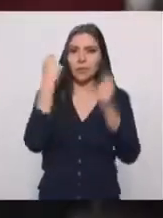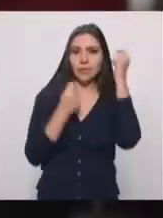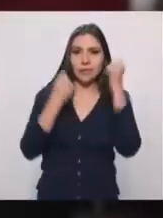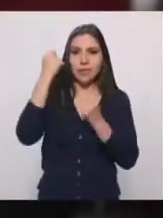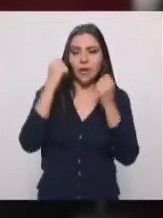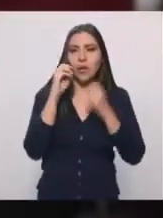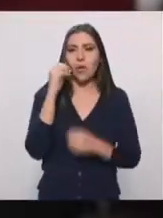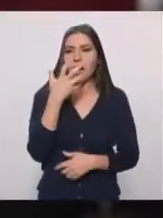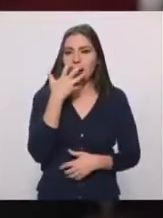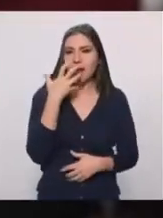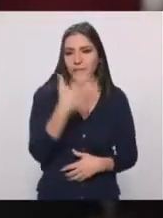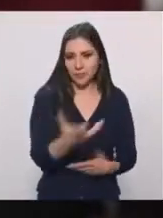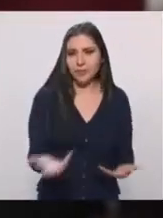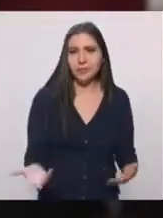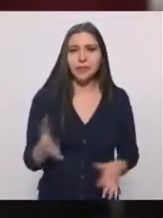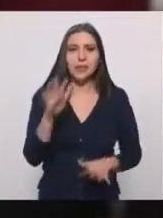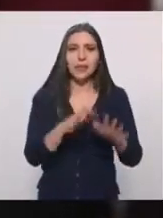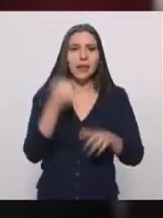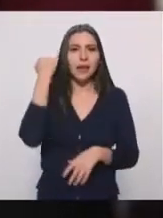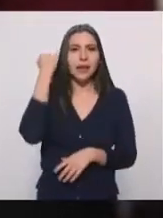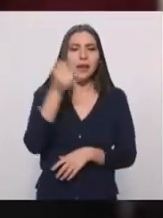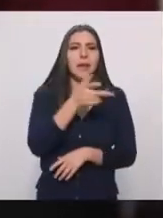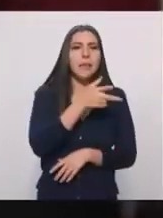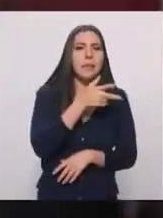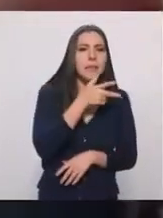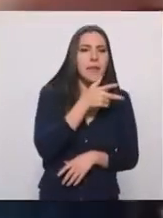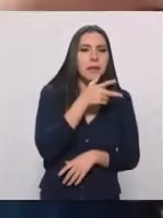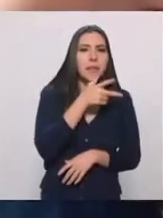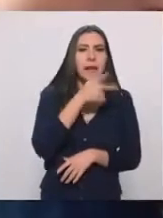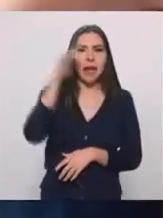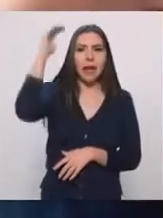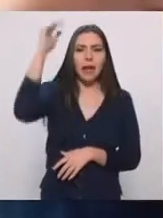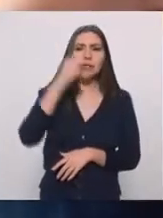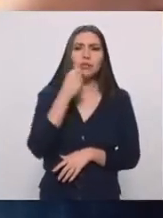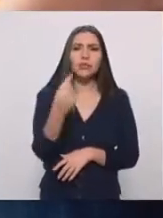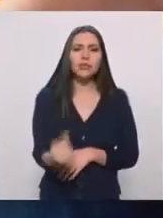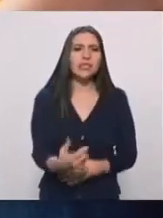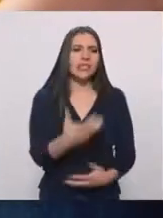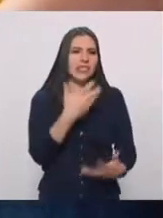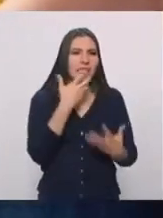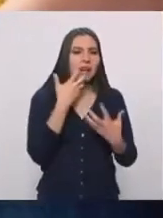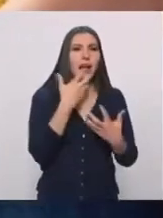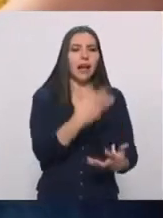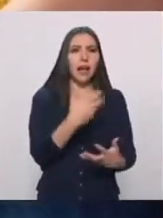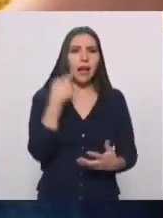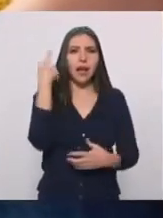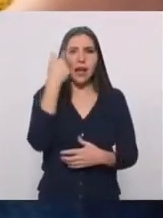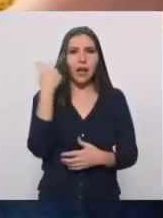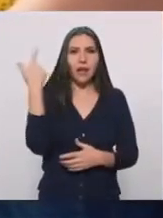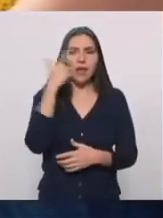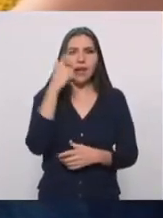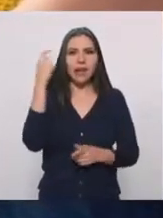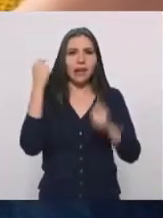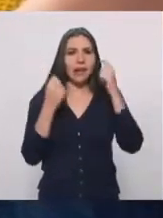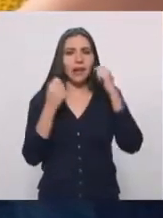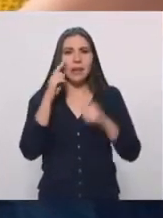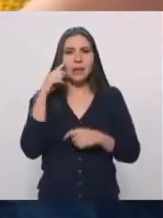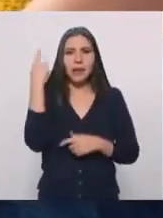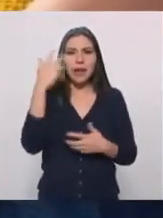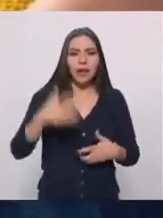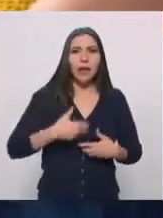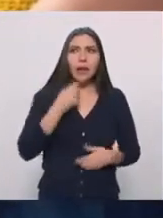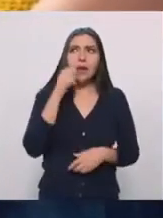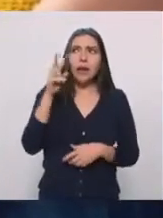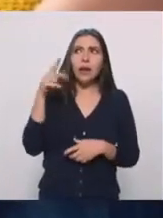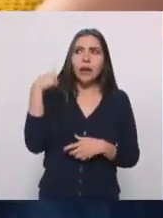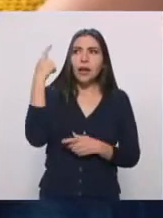claro, imaginemos a un padre grande y a un niño pequeño, la dimensión, ese rostro que pareciera de enojo, para el niño es